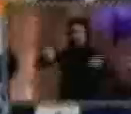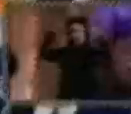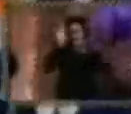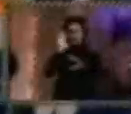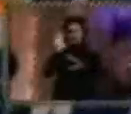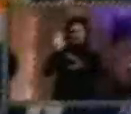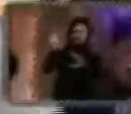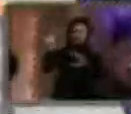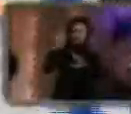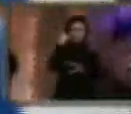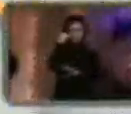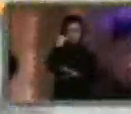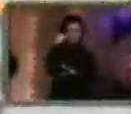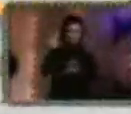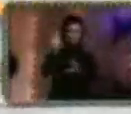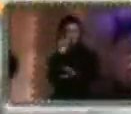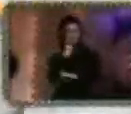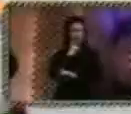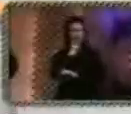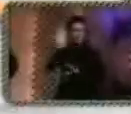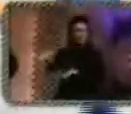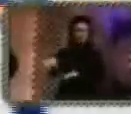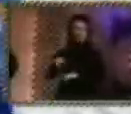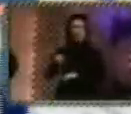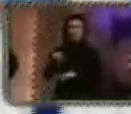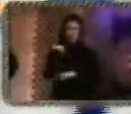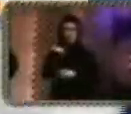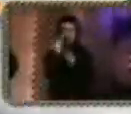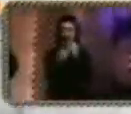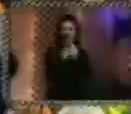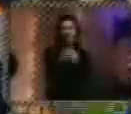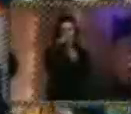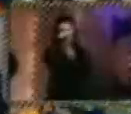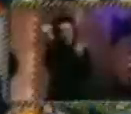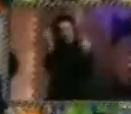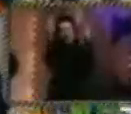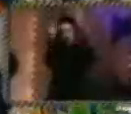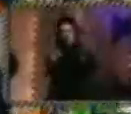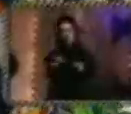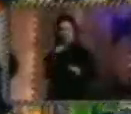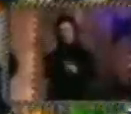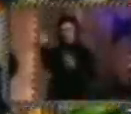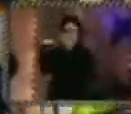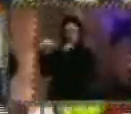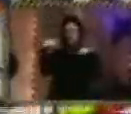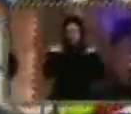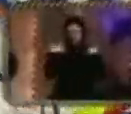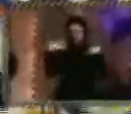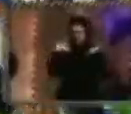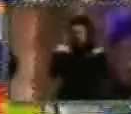acojoné todo, de Gran Canaria no me olvidaré. Por lo mal que yo lo estoy